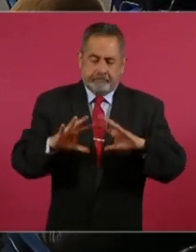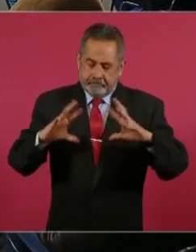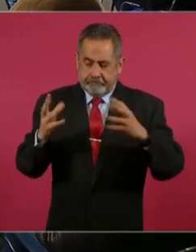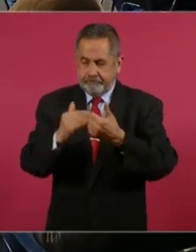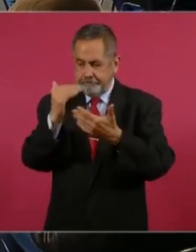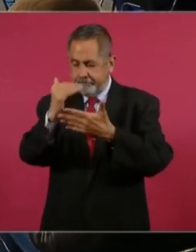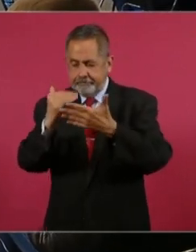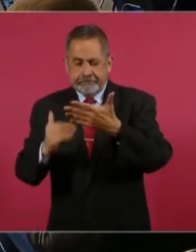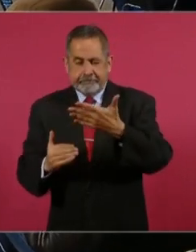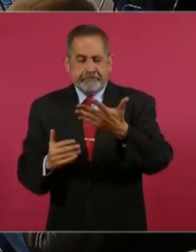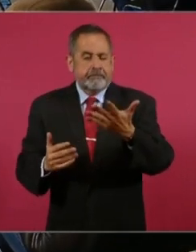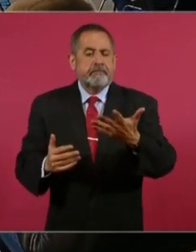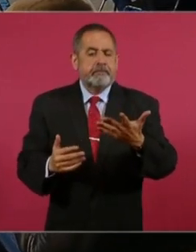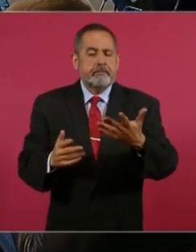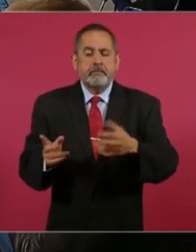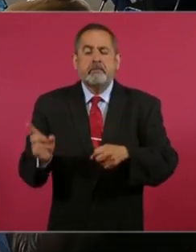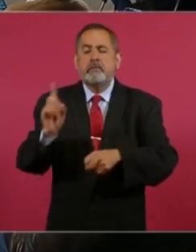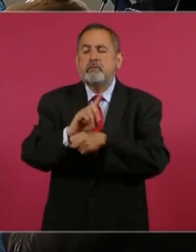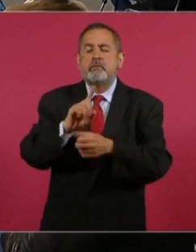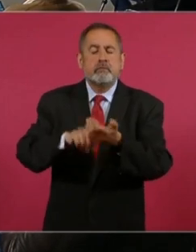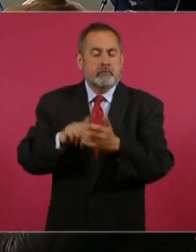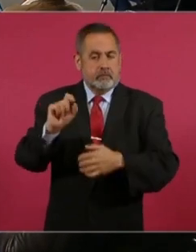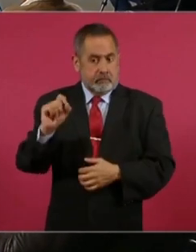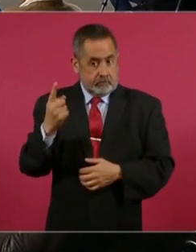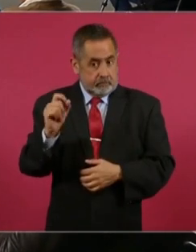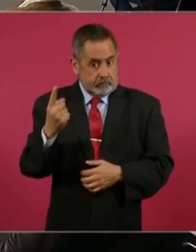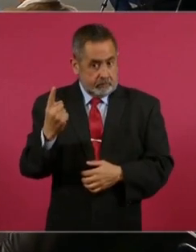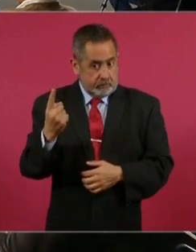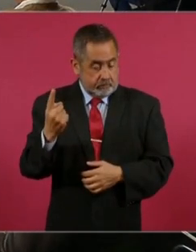completa y el día 21,